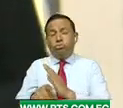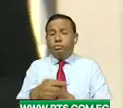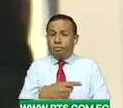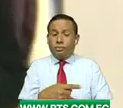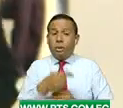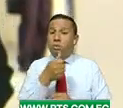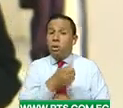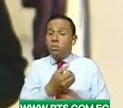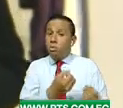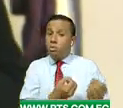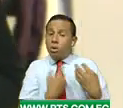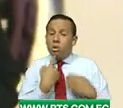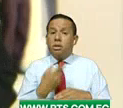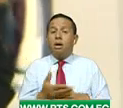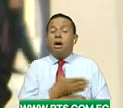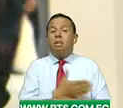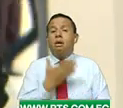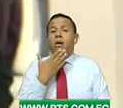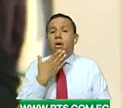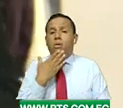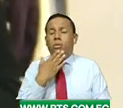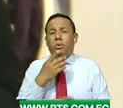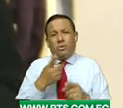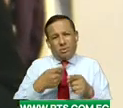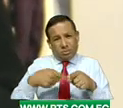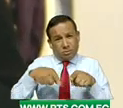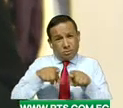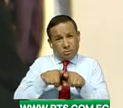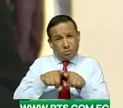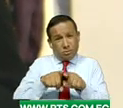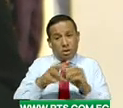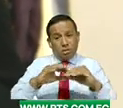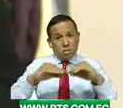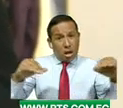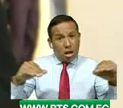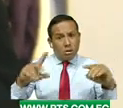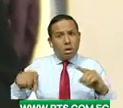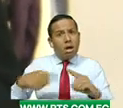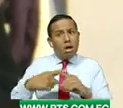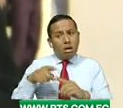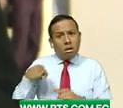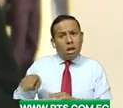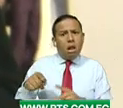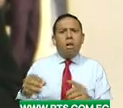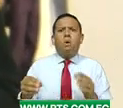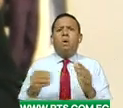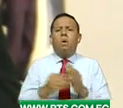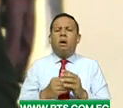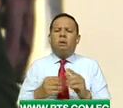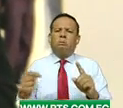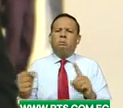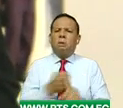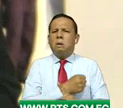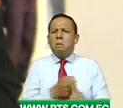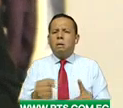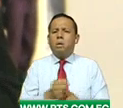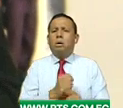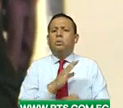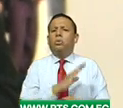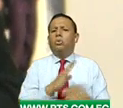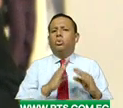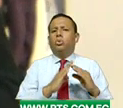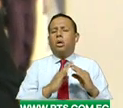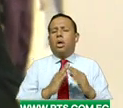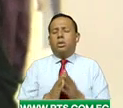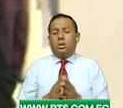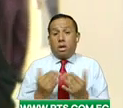ella que su expareja la ha agredido hace pocos instantes en su domicilio. Nosotros vamos a